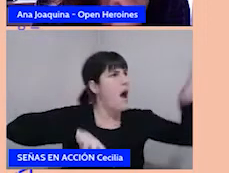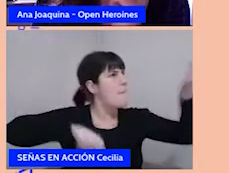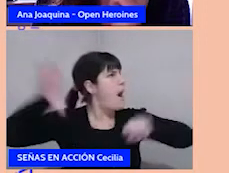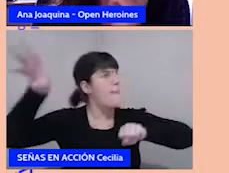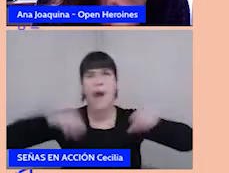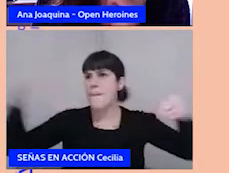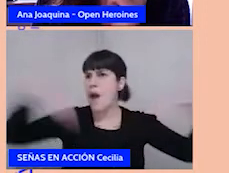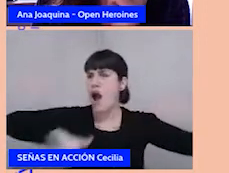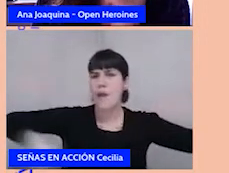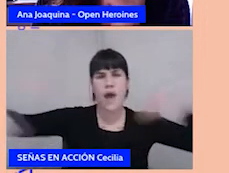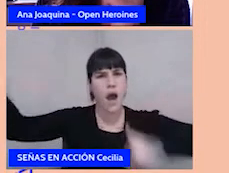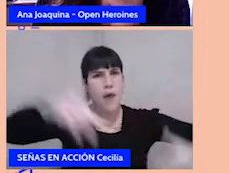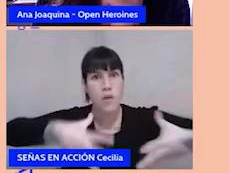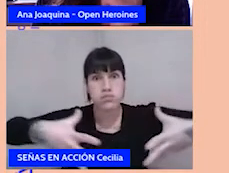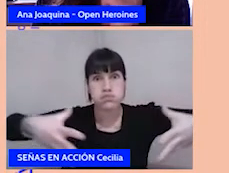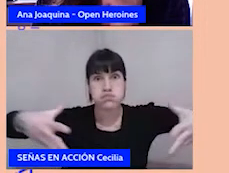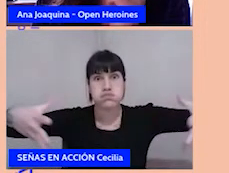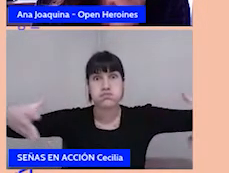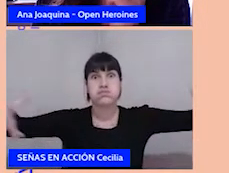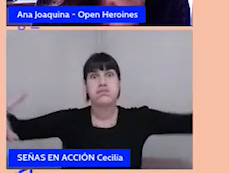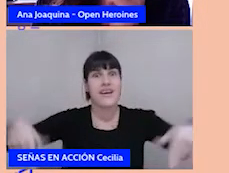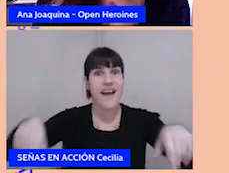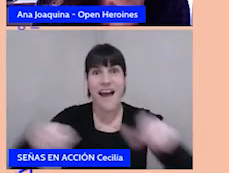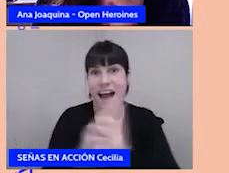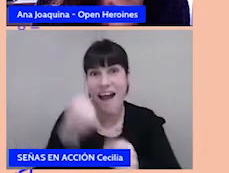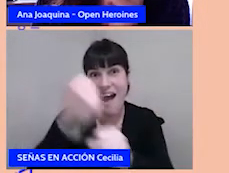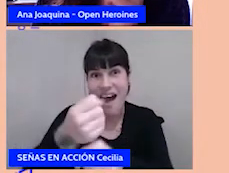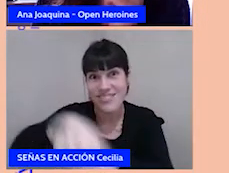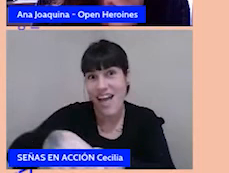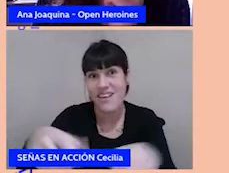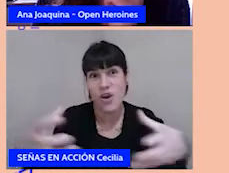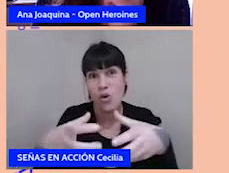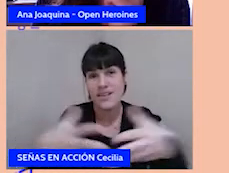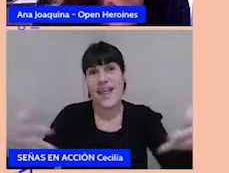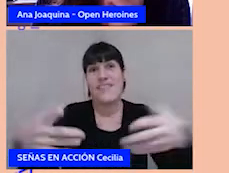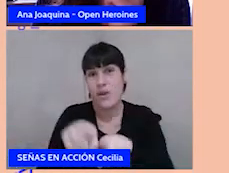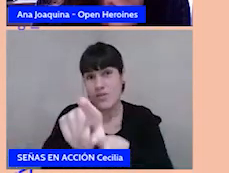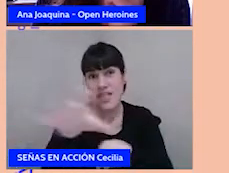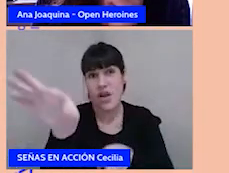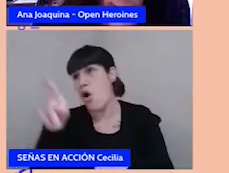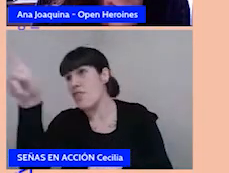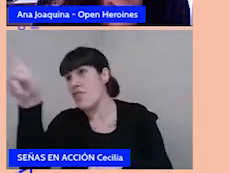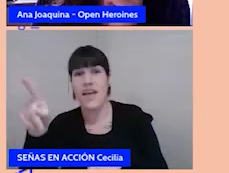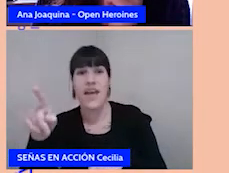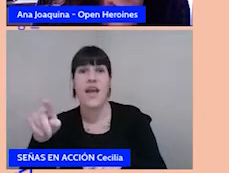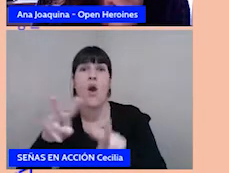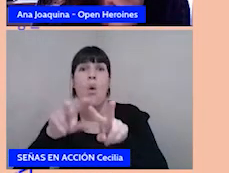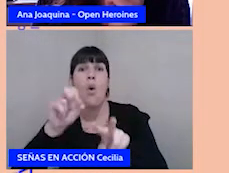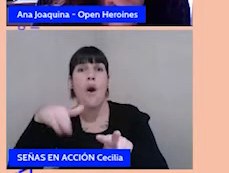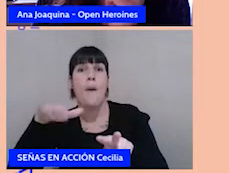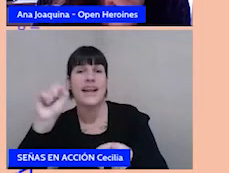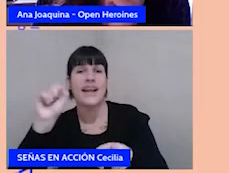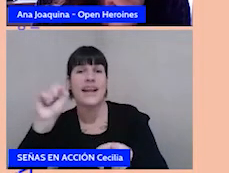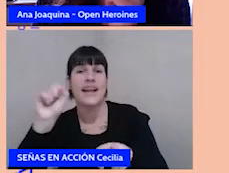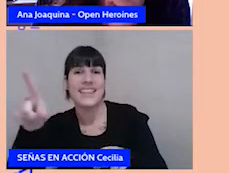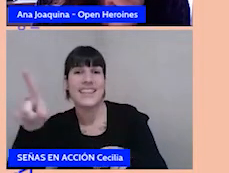tan grandes como la de ustedes, como Wolfpus o como la comunidad inclusive de Women in Tech de Salesforce.